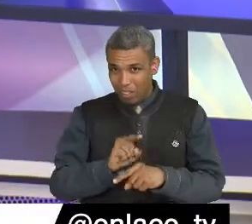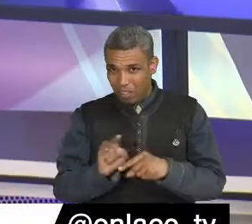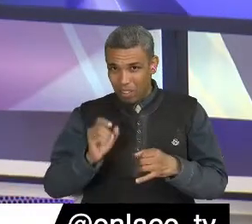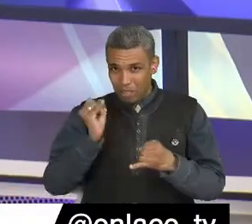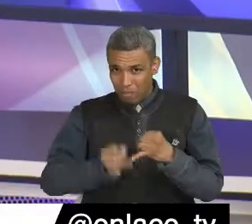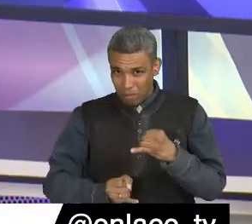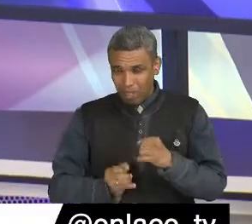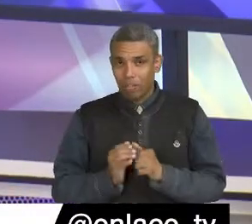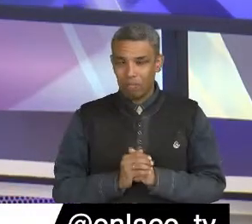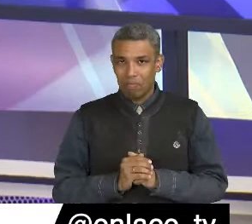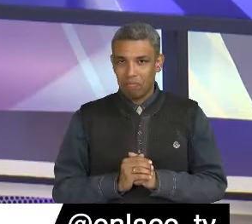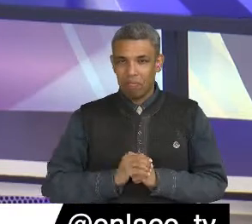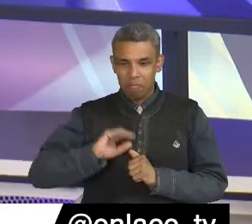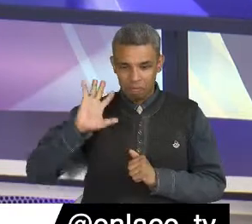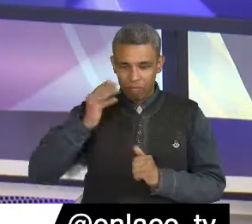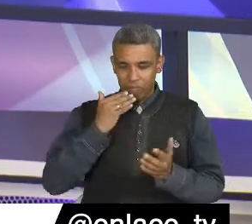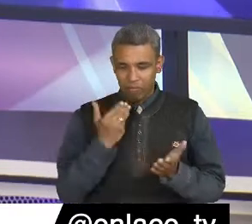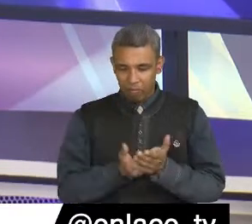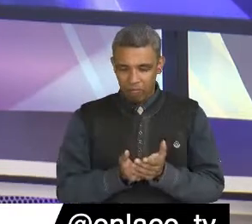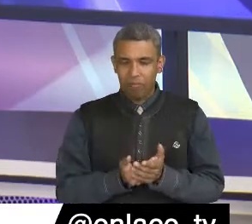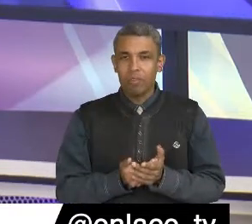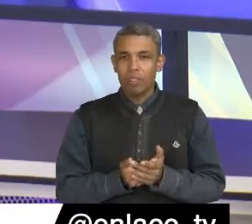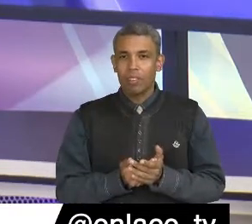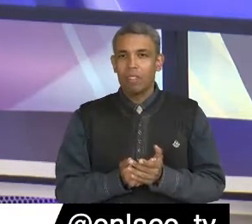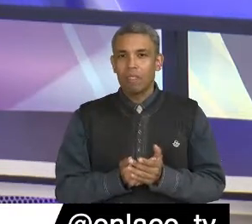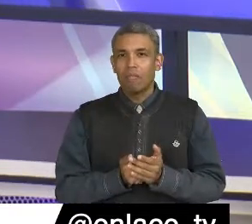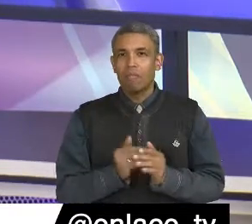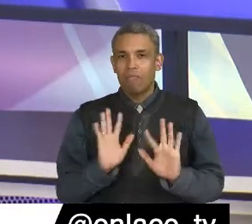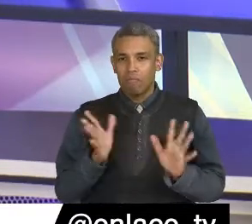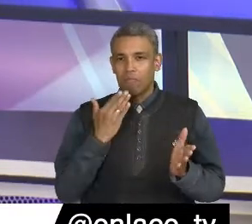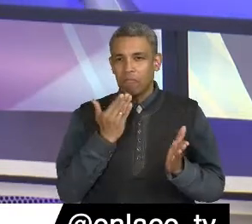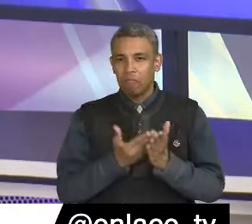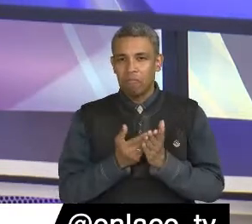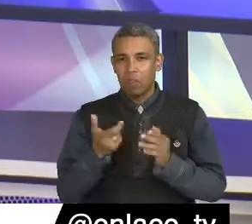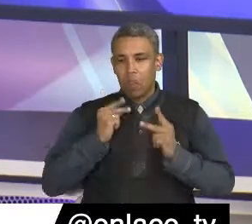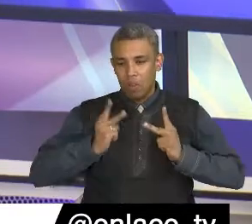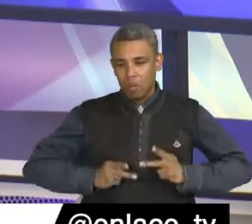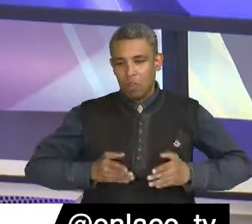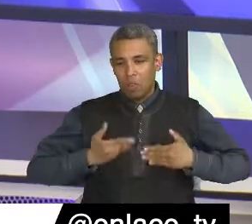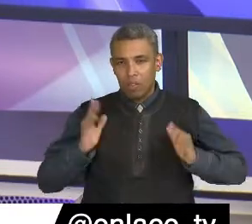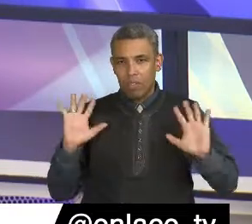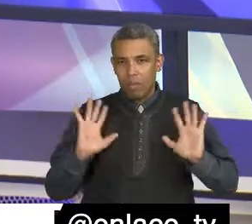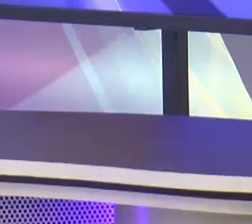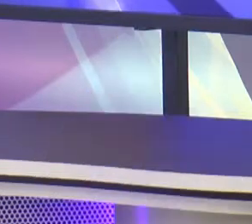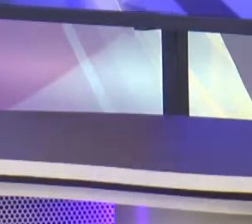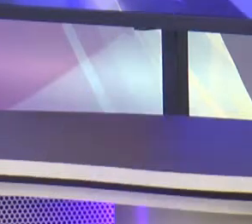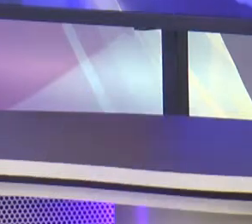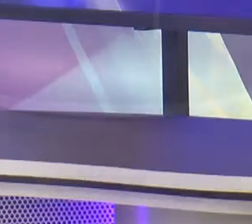noticiero que usted quiere ver. Gracias por habernos acompañado una vez más y que tengan todos una feliz noche.